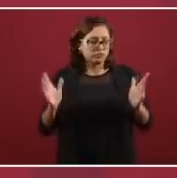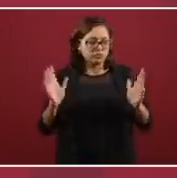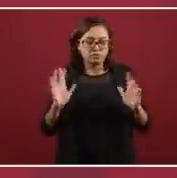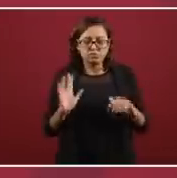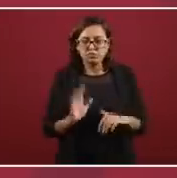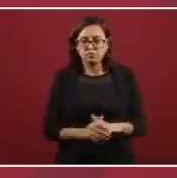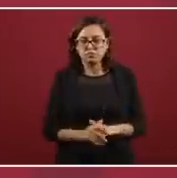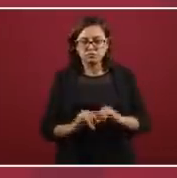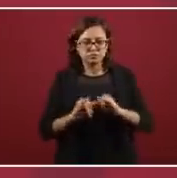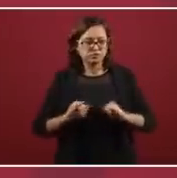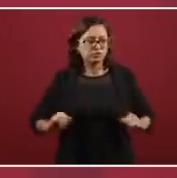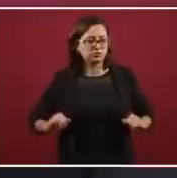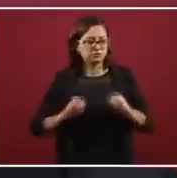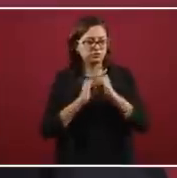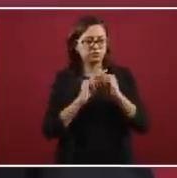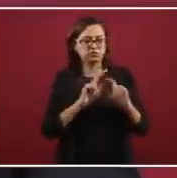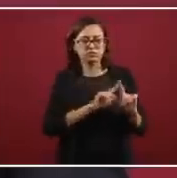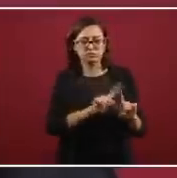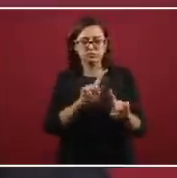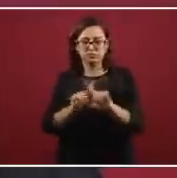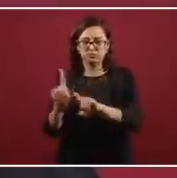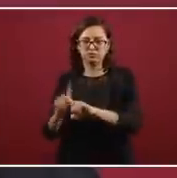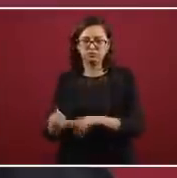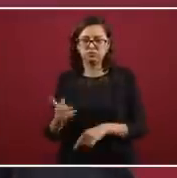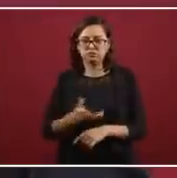los institutos de investigación.